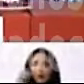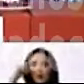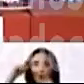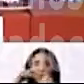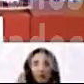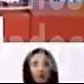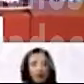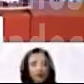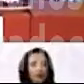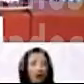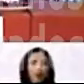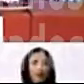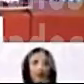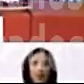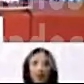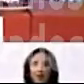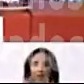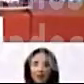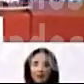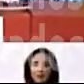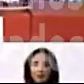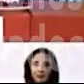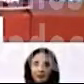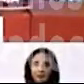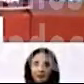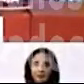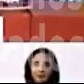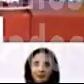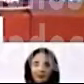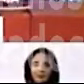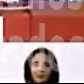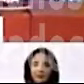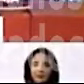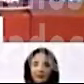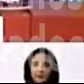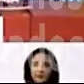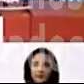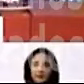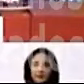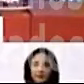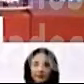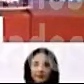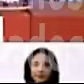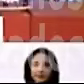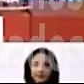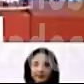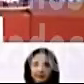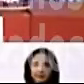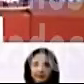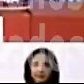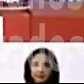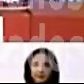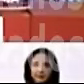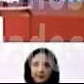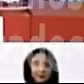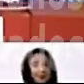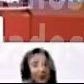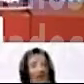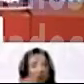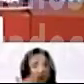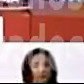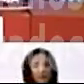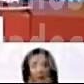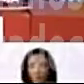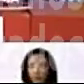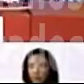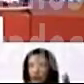decir que aquí se ejecutó un magnicidio en grado de frustración. No hay forma. Usted lee los comunicados de los